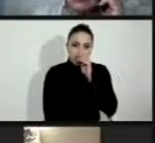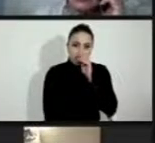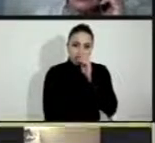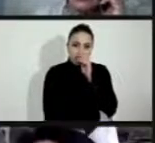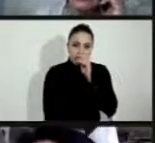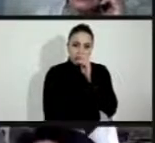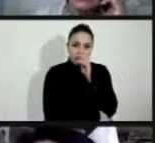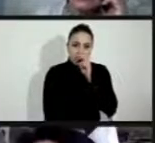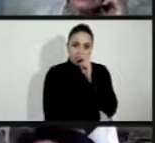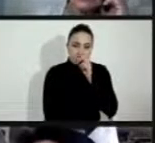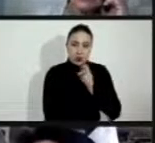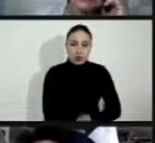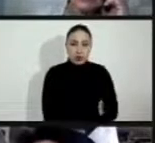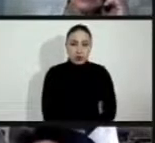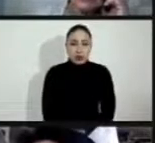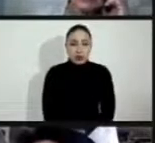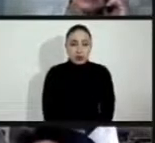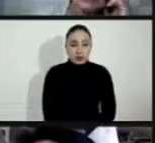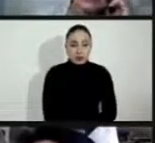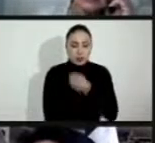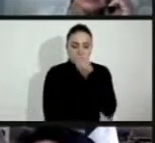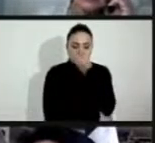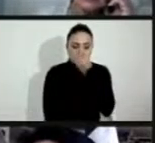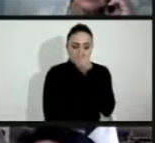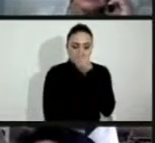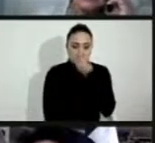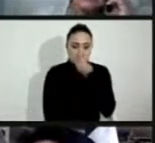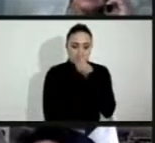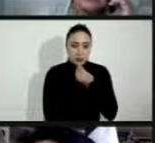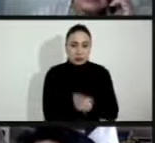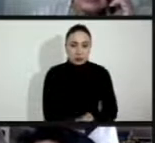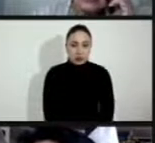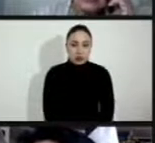Consideraría, diputada presidenta, primero que nada que